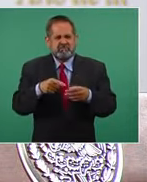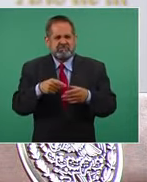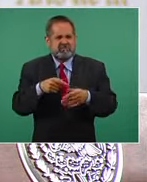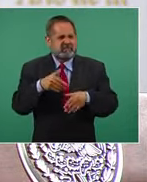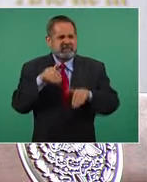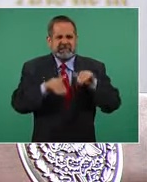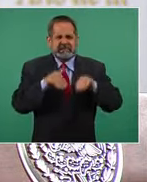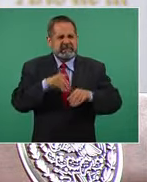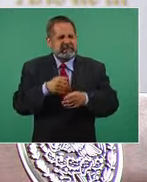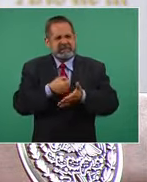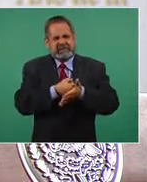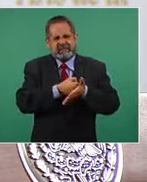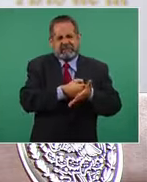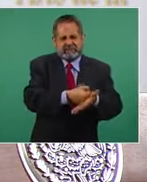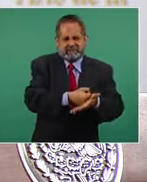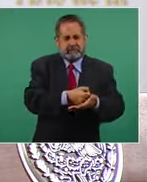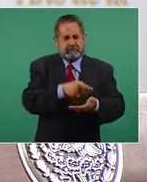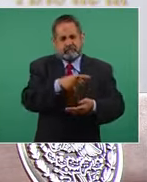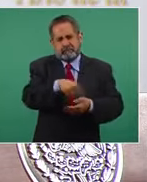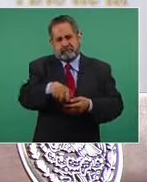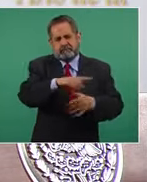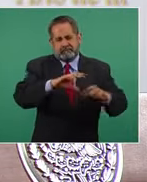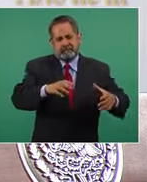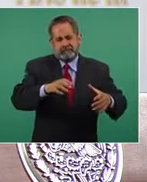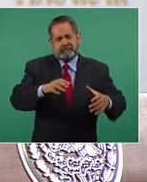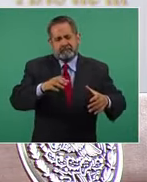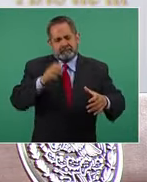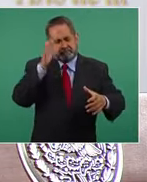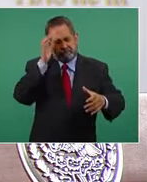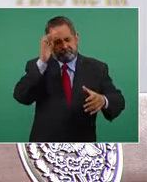la represión a